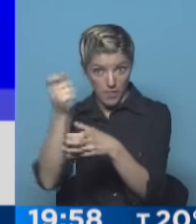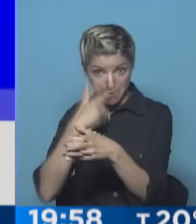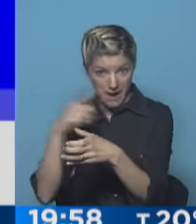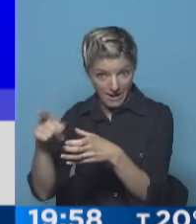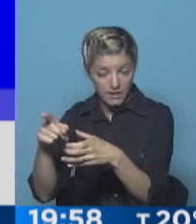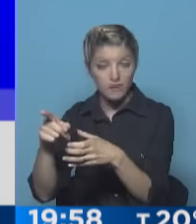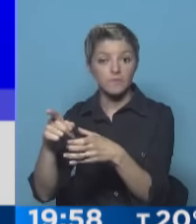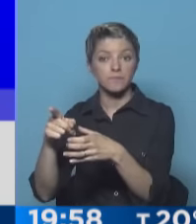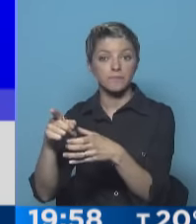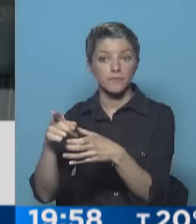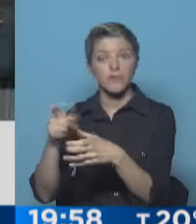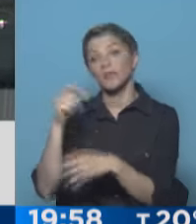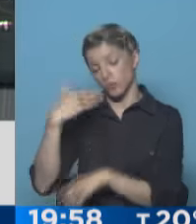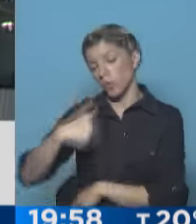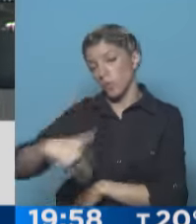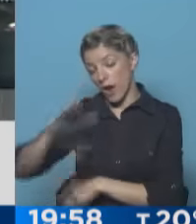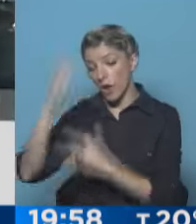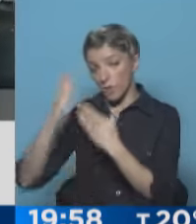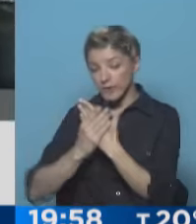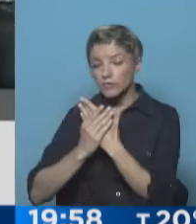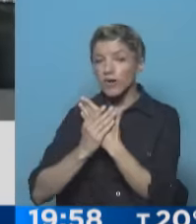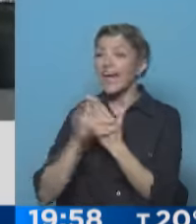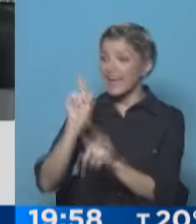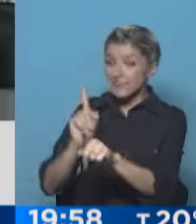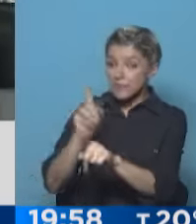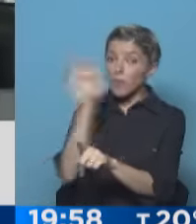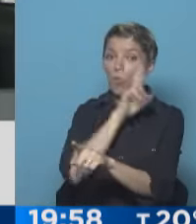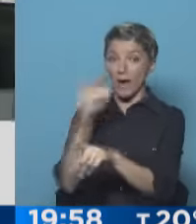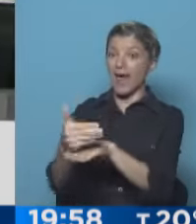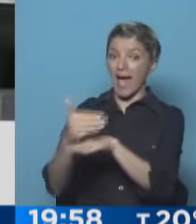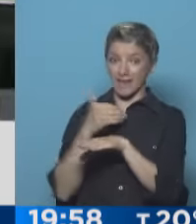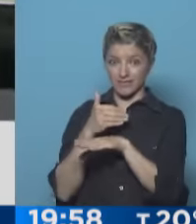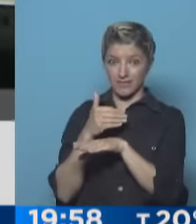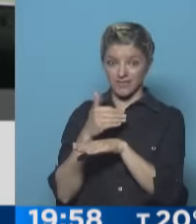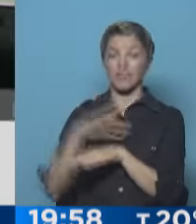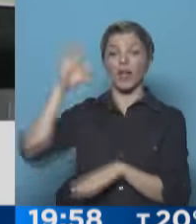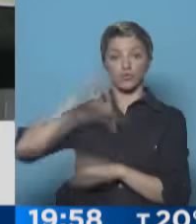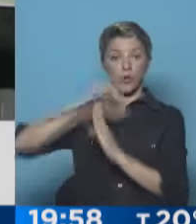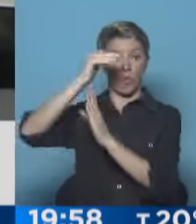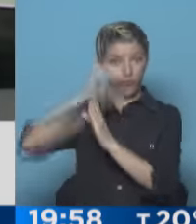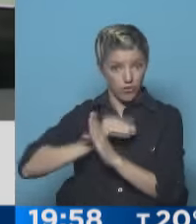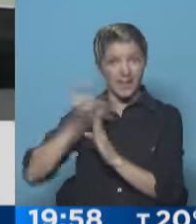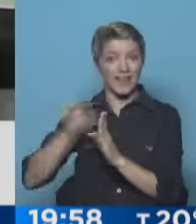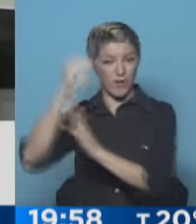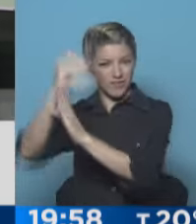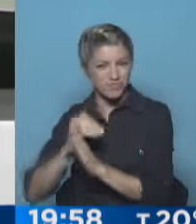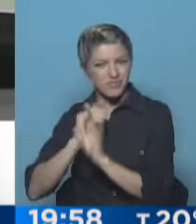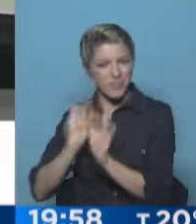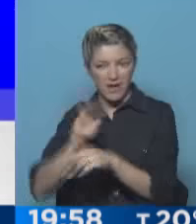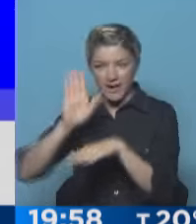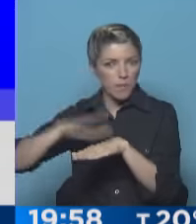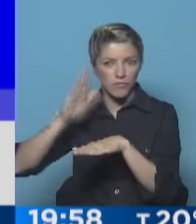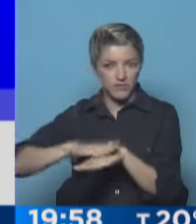seguramente en un eventual gabinete fue la autora intelectual de la reducción de los salarios de los haberes jubilatorios o que